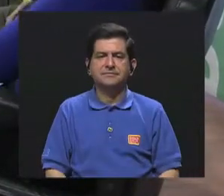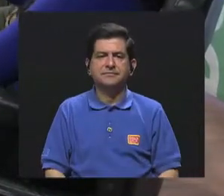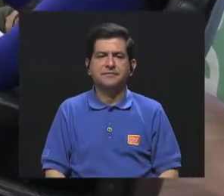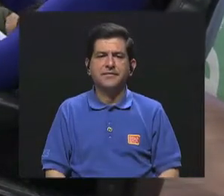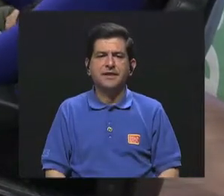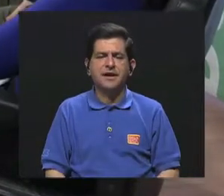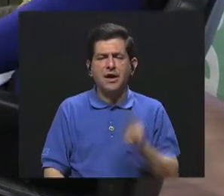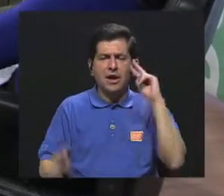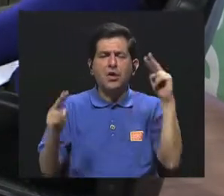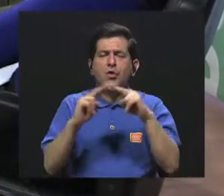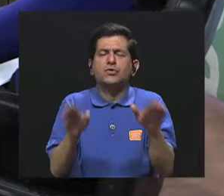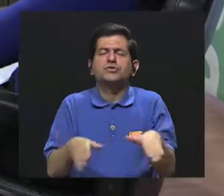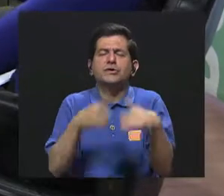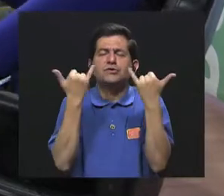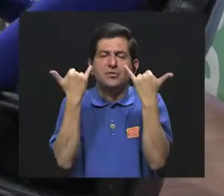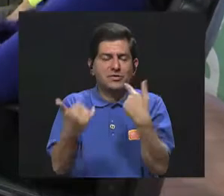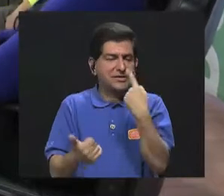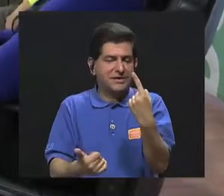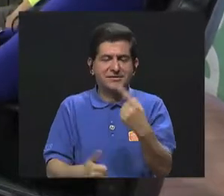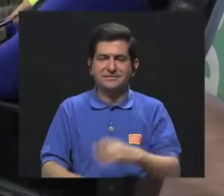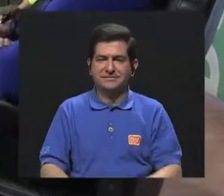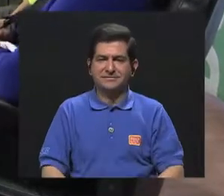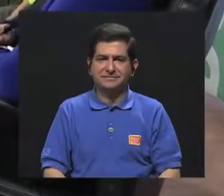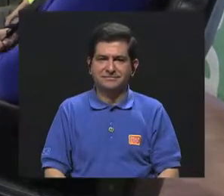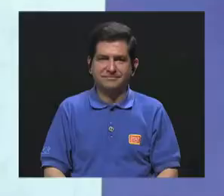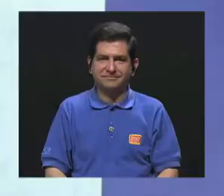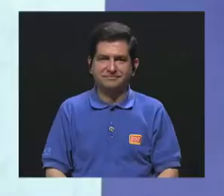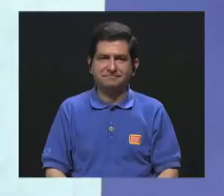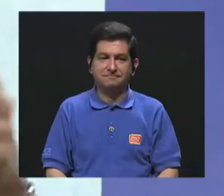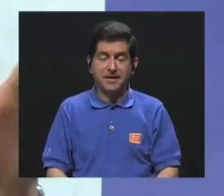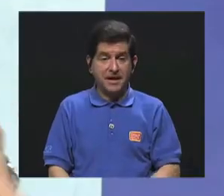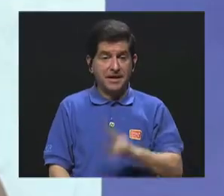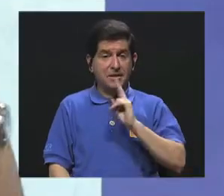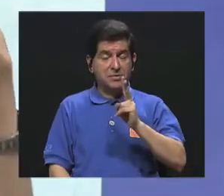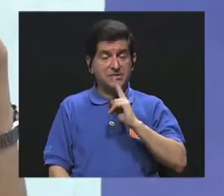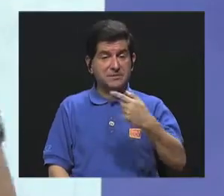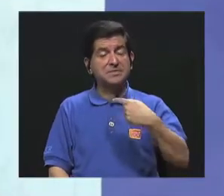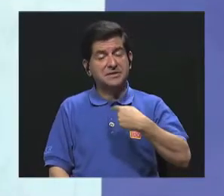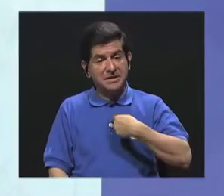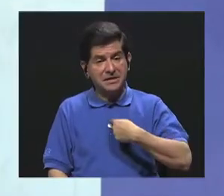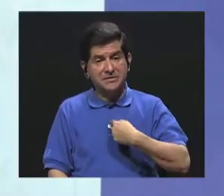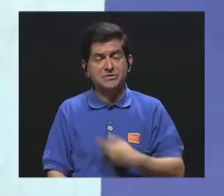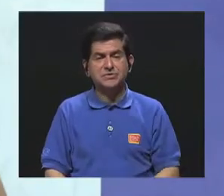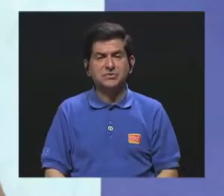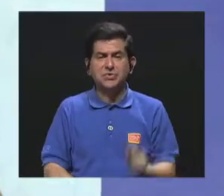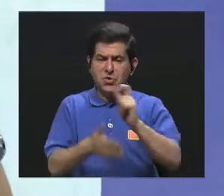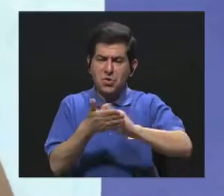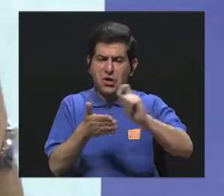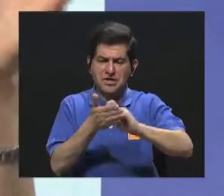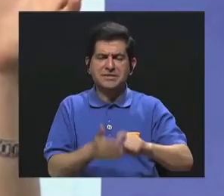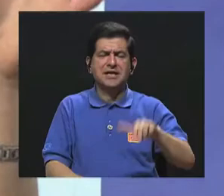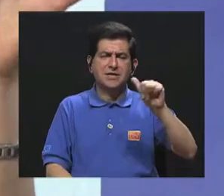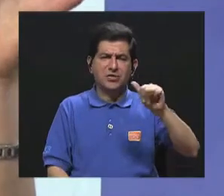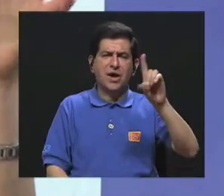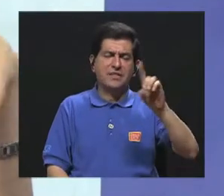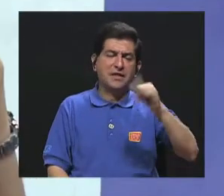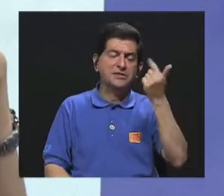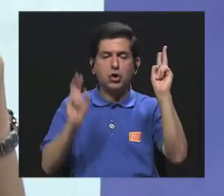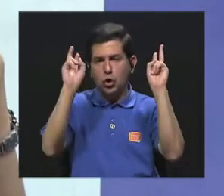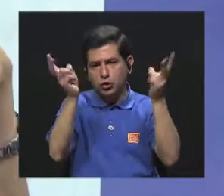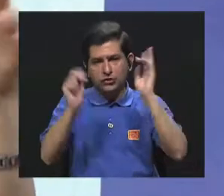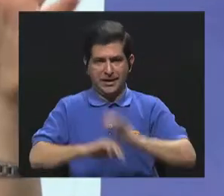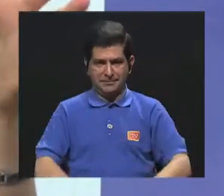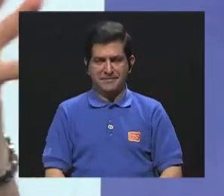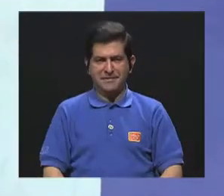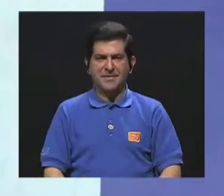los conociste? Ahora sí ya nos dijiste, ¿cómo los conociste? Pues realmente yo le había escrito a Andrés por otro tema, como